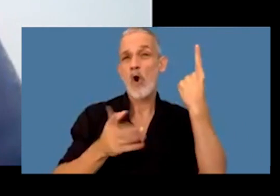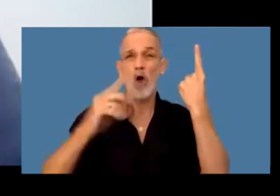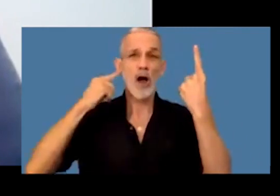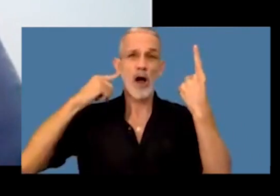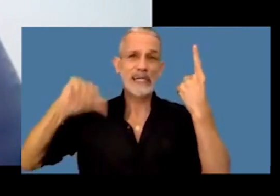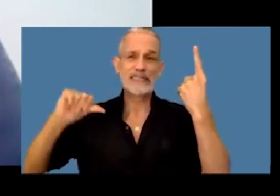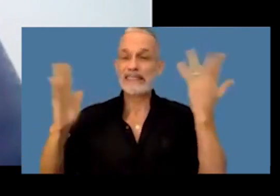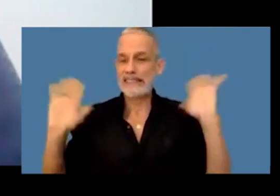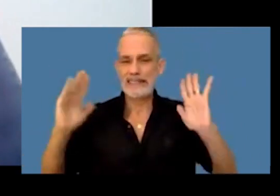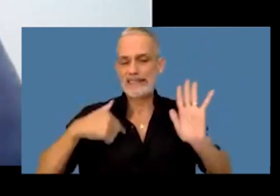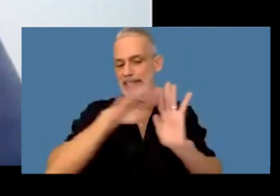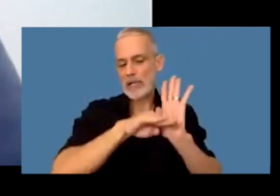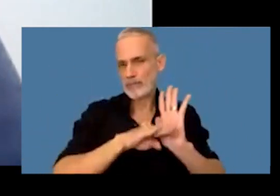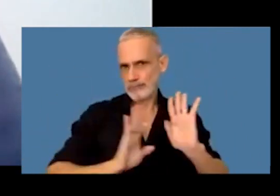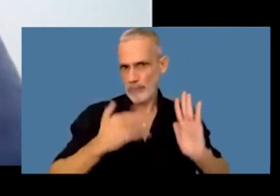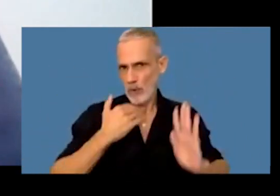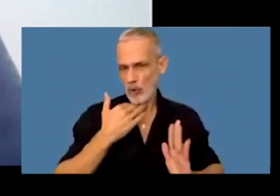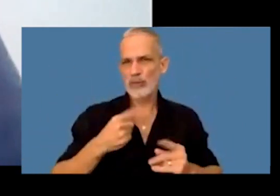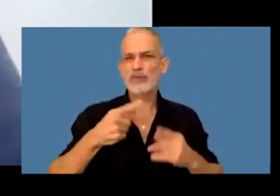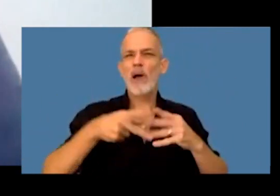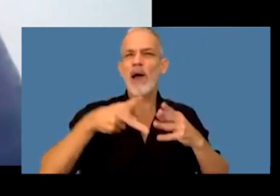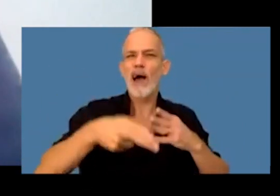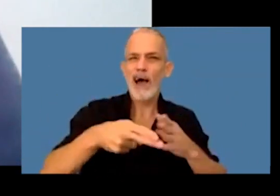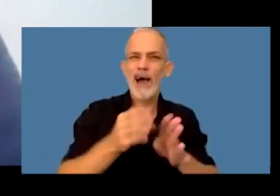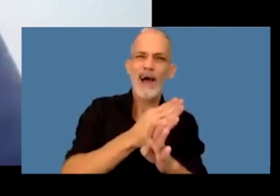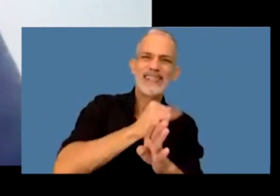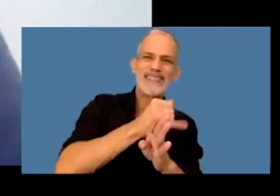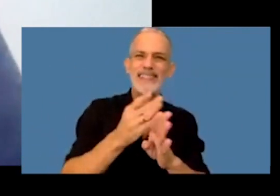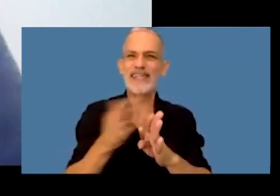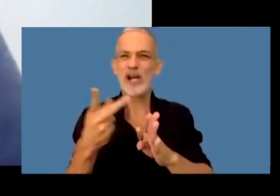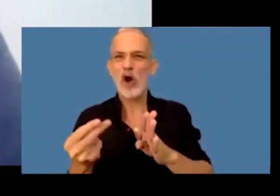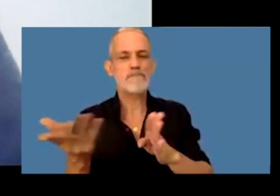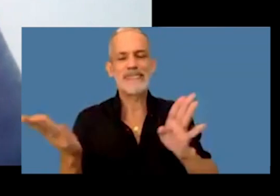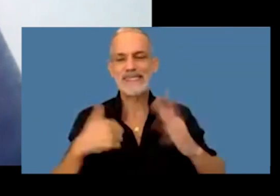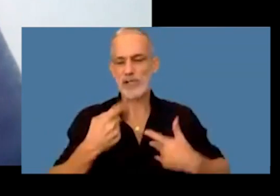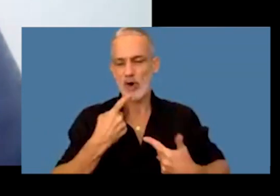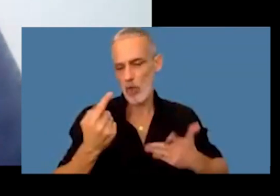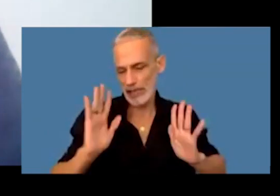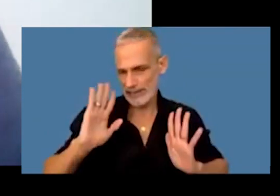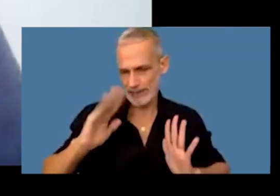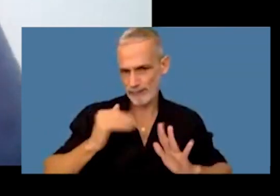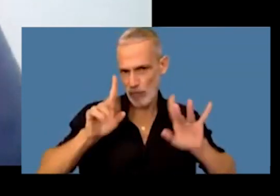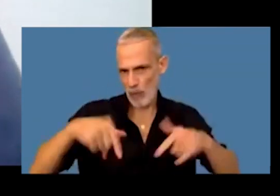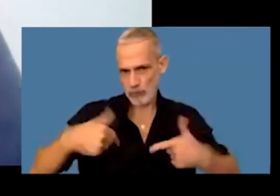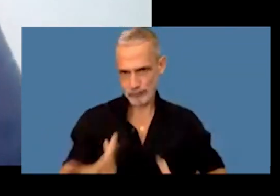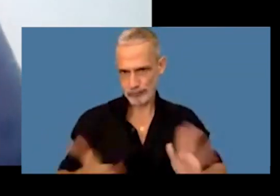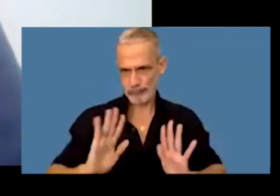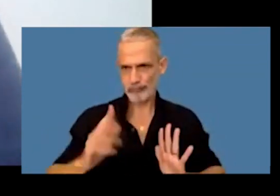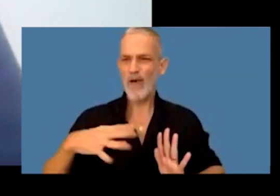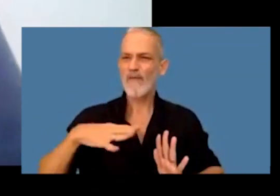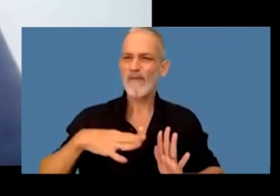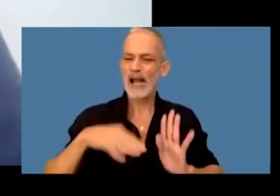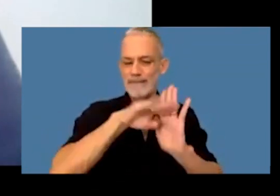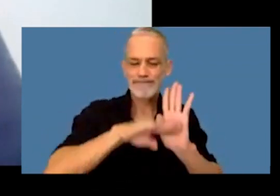la normativa vigente de la línea de corte, pero no quiero decir algo que quizás no es correcto, ¿sí? Por lo cual,